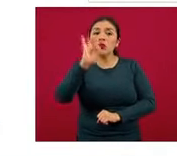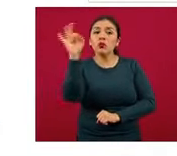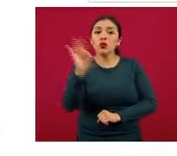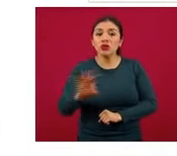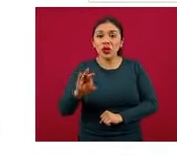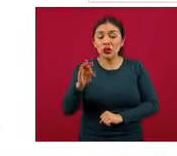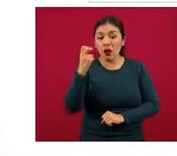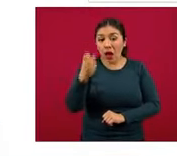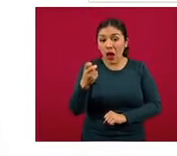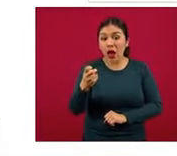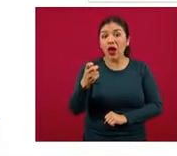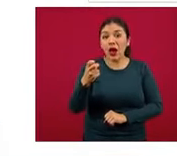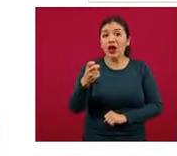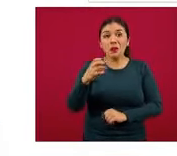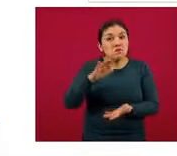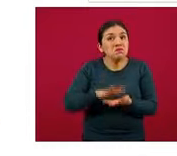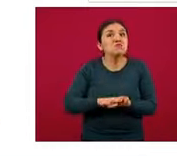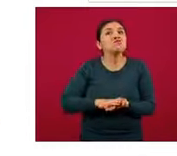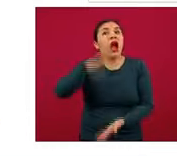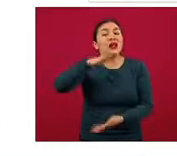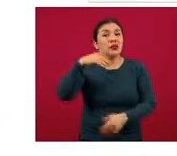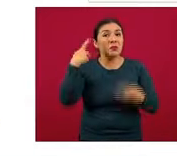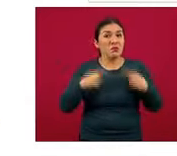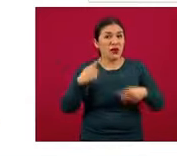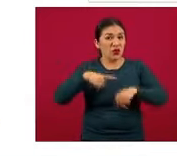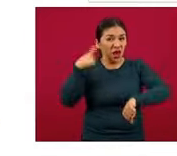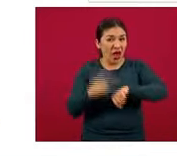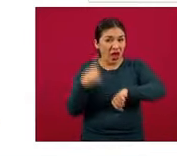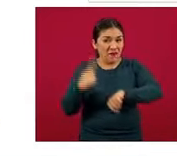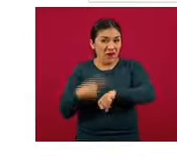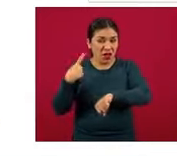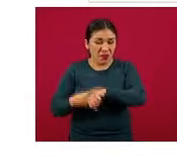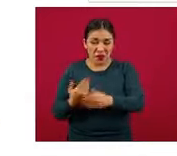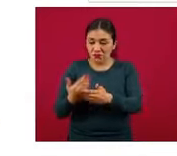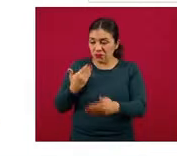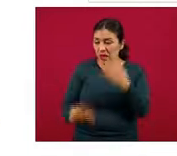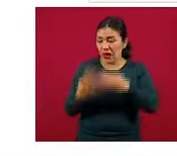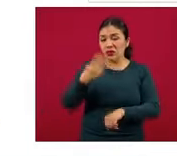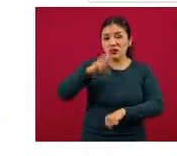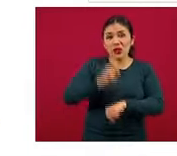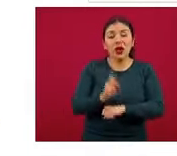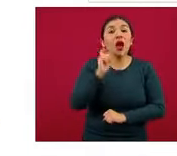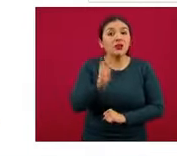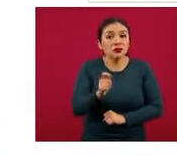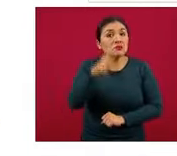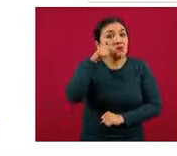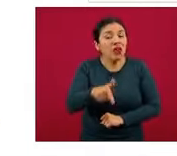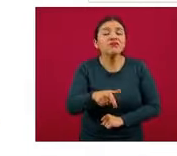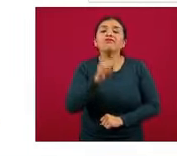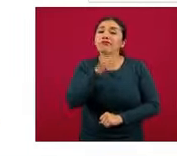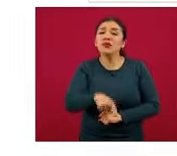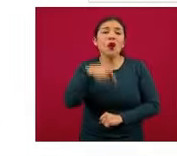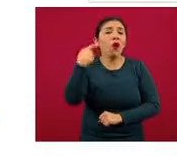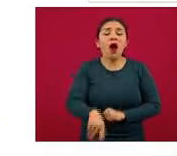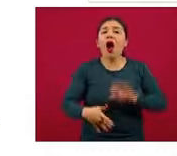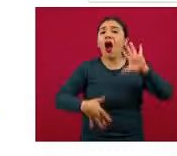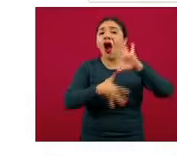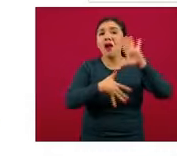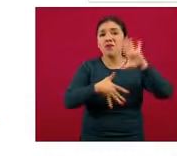45.5%, es decir, con la mayoría de estos casos en los últimos 14 días, es precisamente la región de